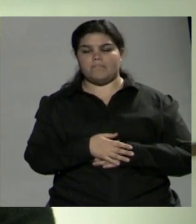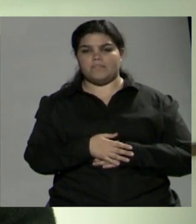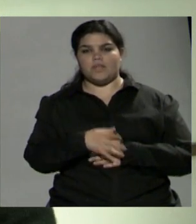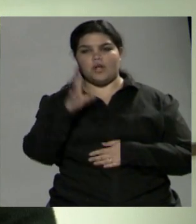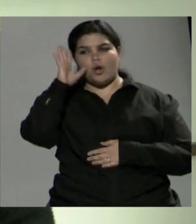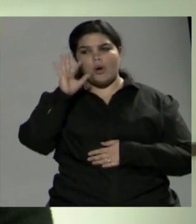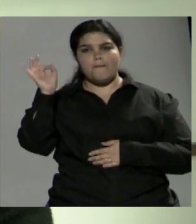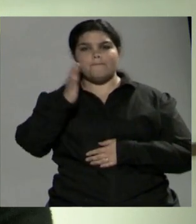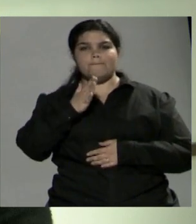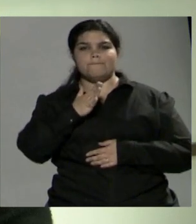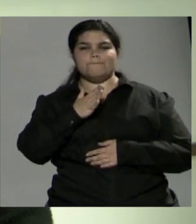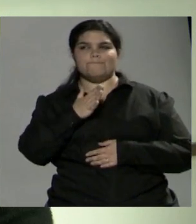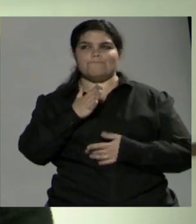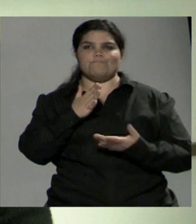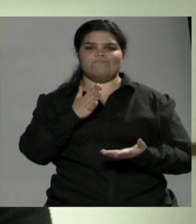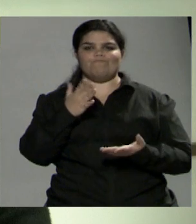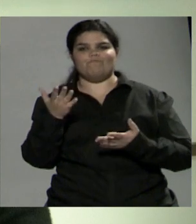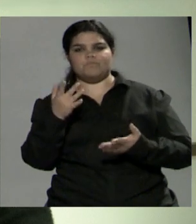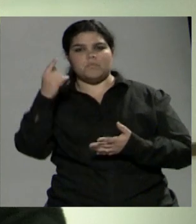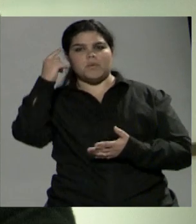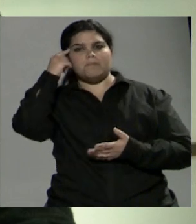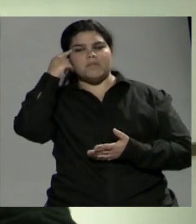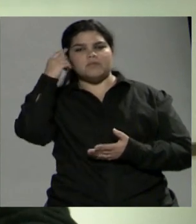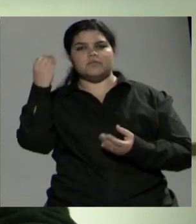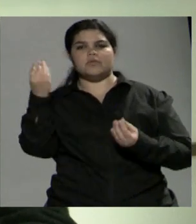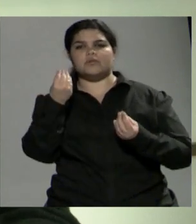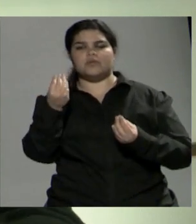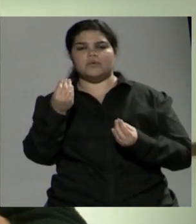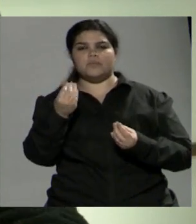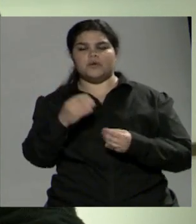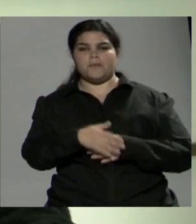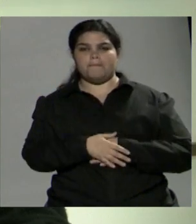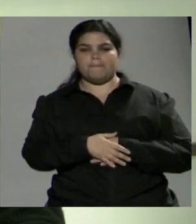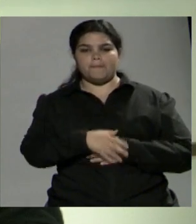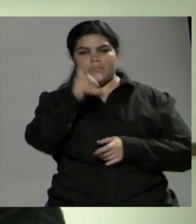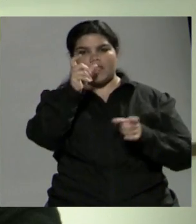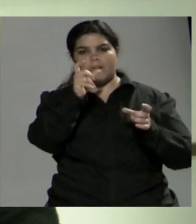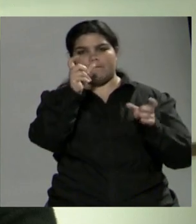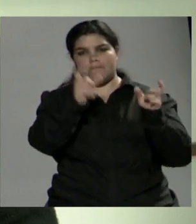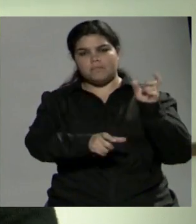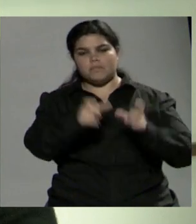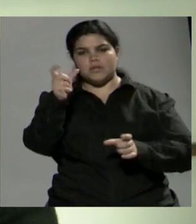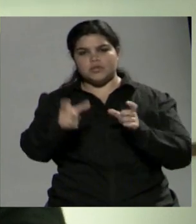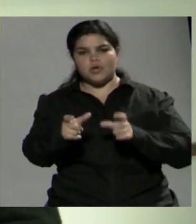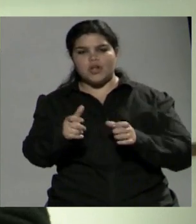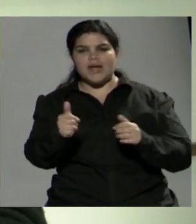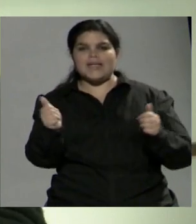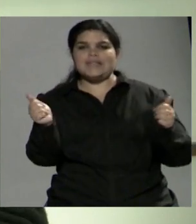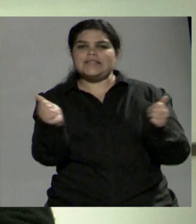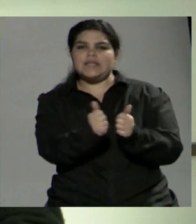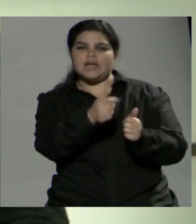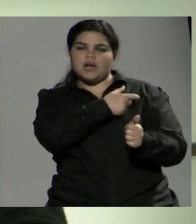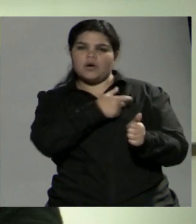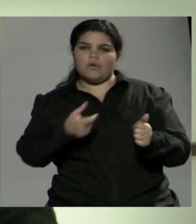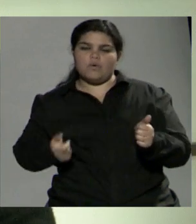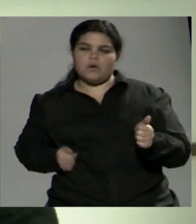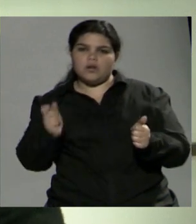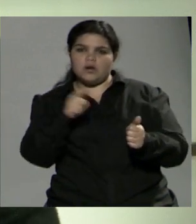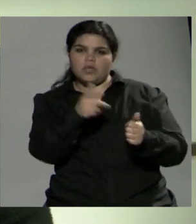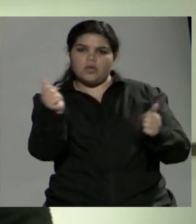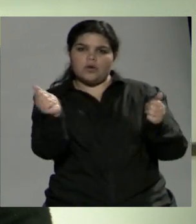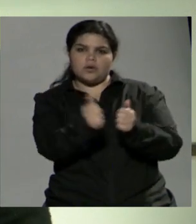que viene en las legislativas y con la reforma constitucional? Esa ha sido una opinión de